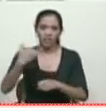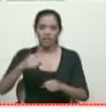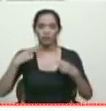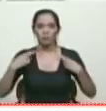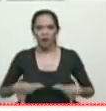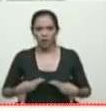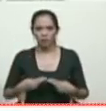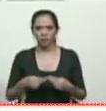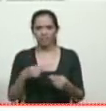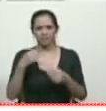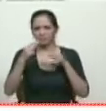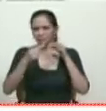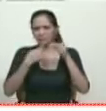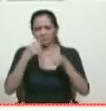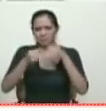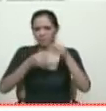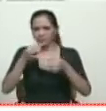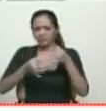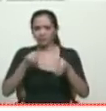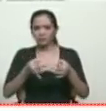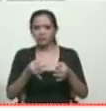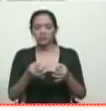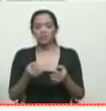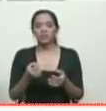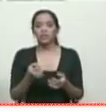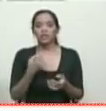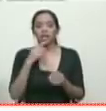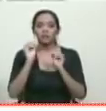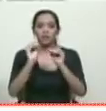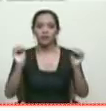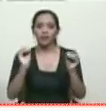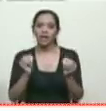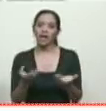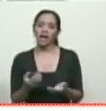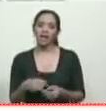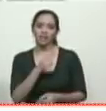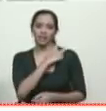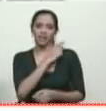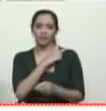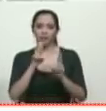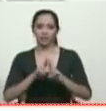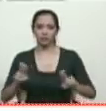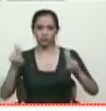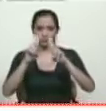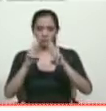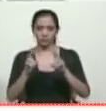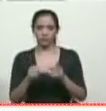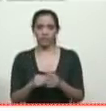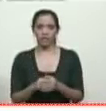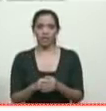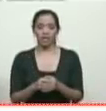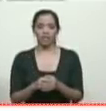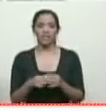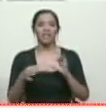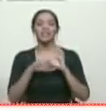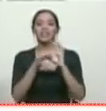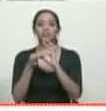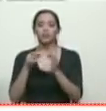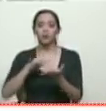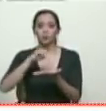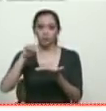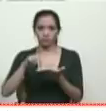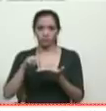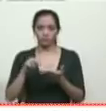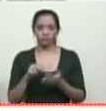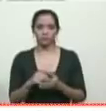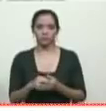a la alta comisionada de Naciones Unidas. Esta cuenta Bajo el Cielo de Moscú muestra el video completo